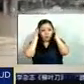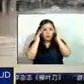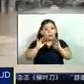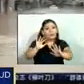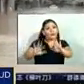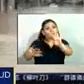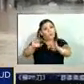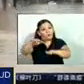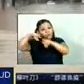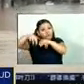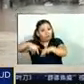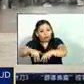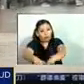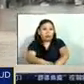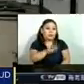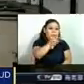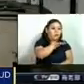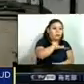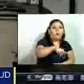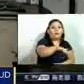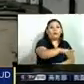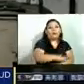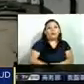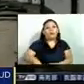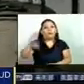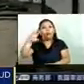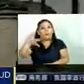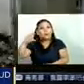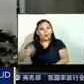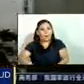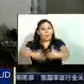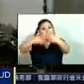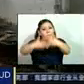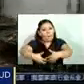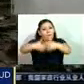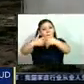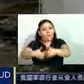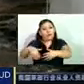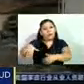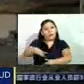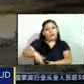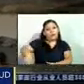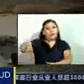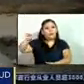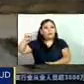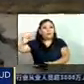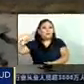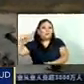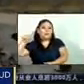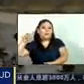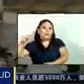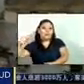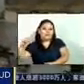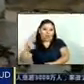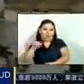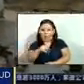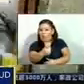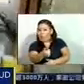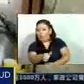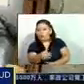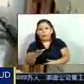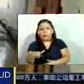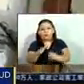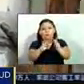ríos 5 lagos y más de 400 represas en esa región montañosa al oeste de Shanghái y otros centros urbanos en la costa este